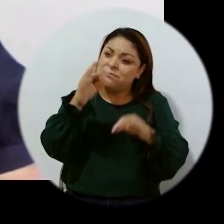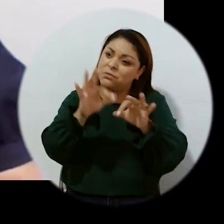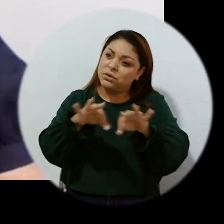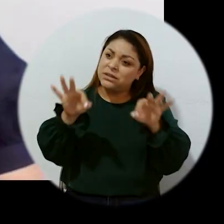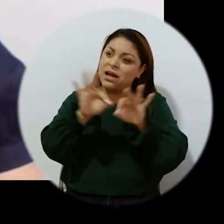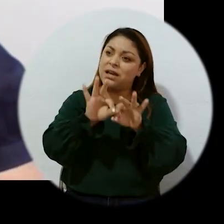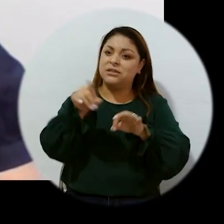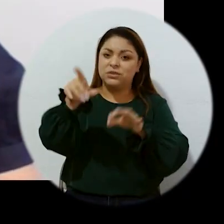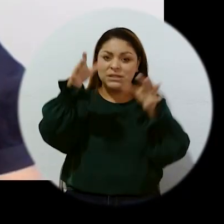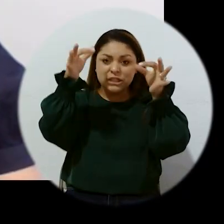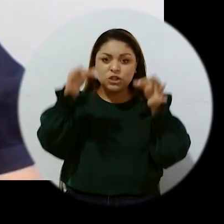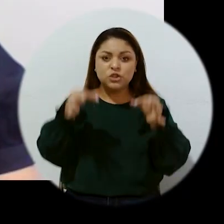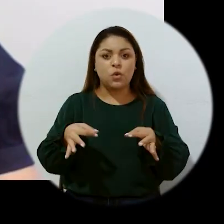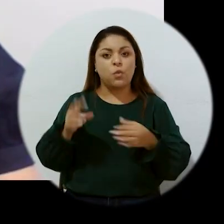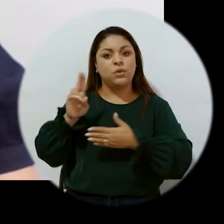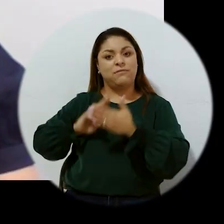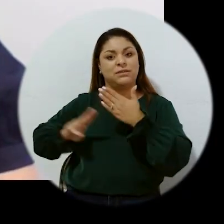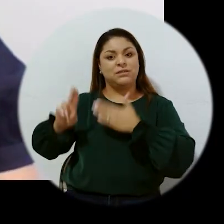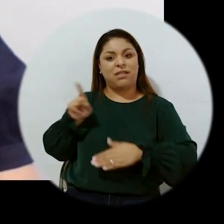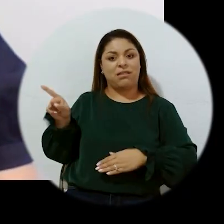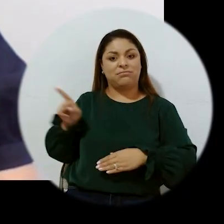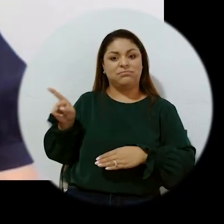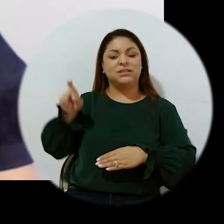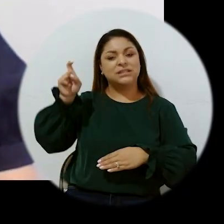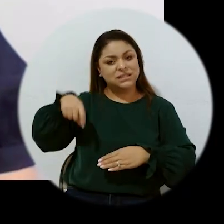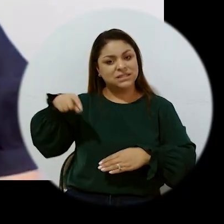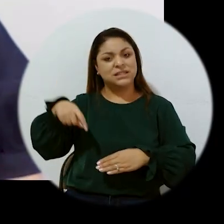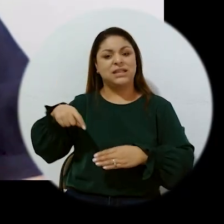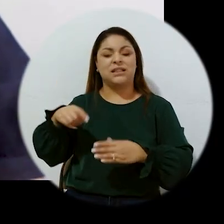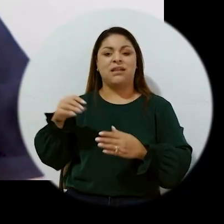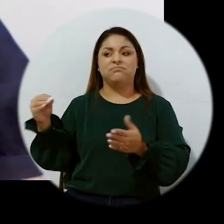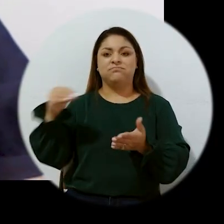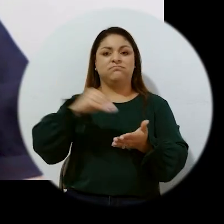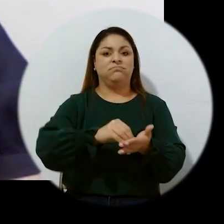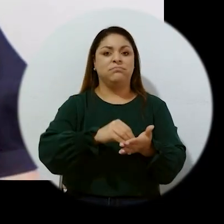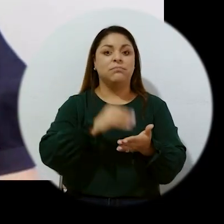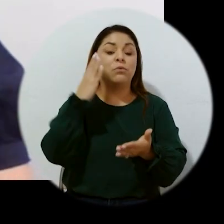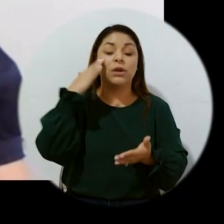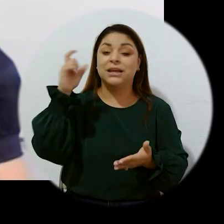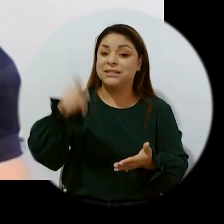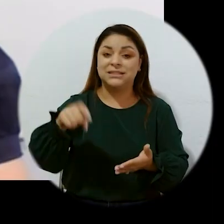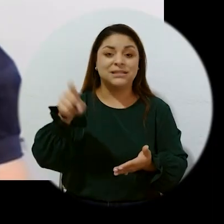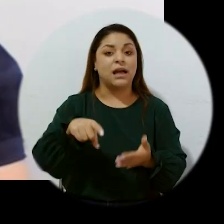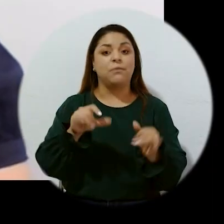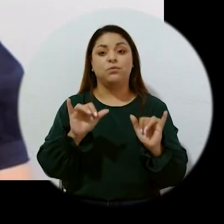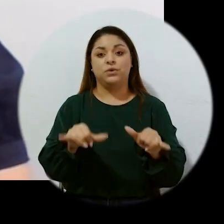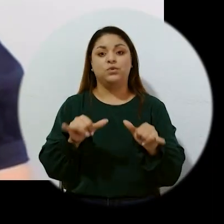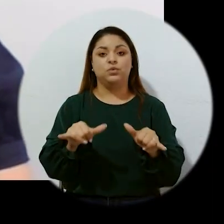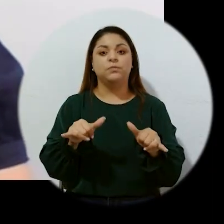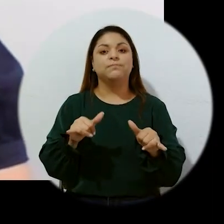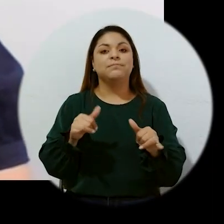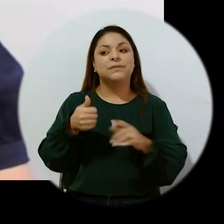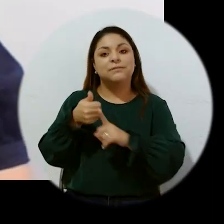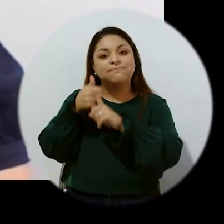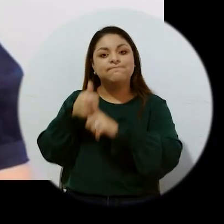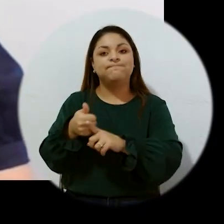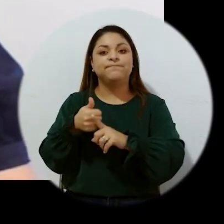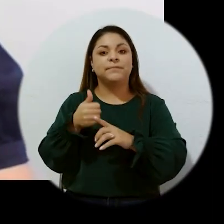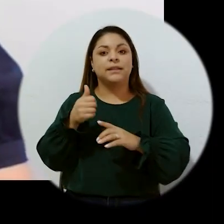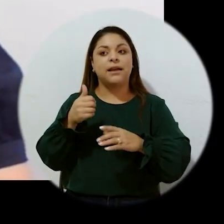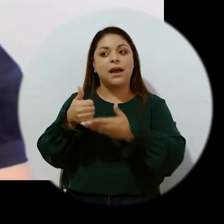visualizado en esa toma de decisiones, pues la parte académica, porque al final eso es lo que necesitamos, ¿verdad? Toma de decisiones basadas en